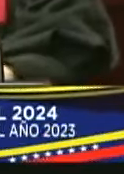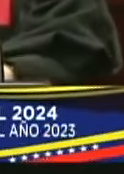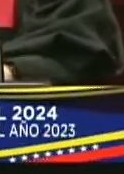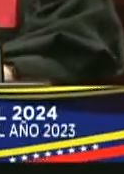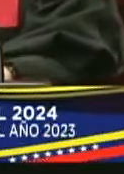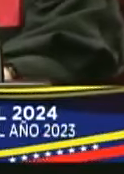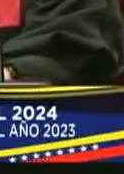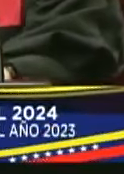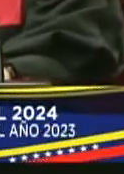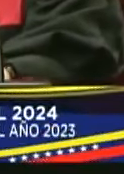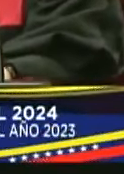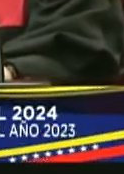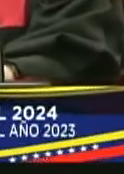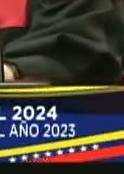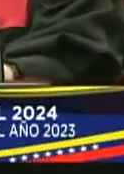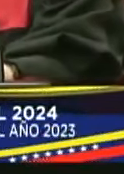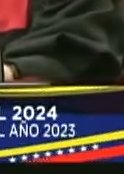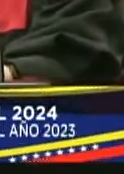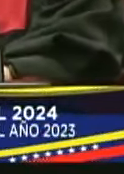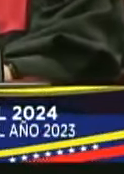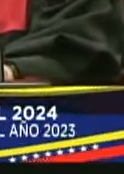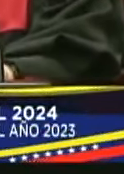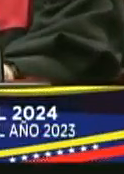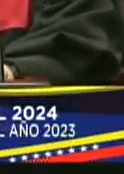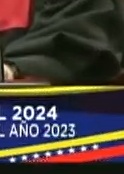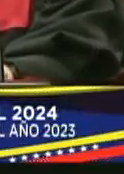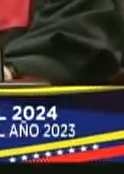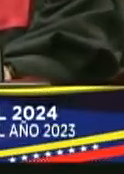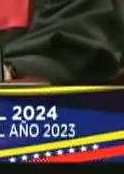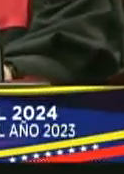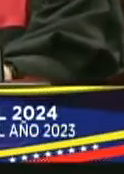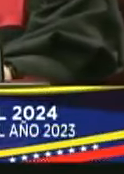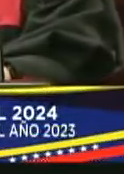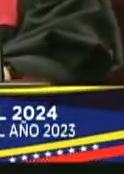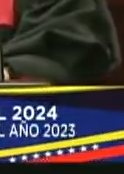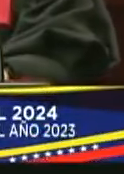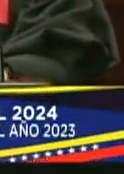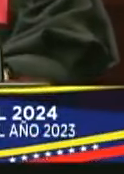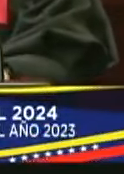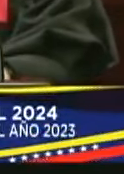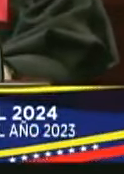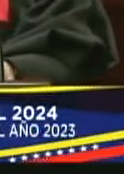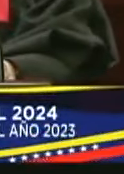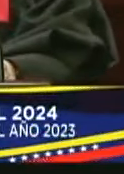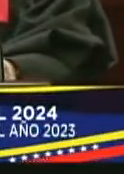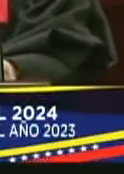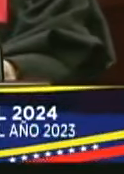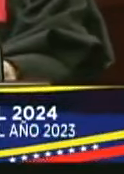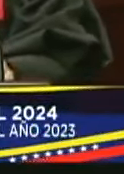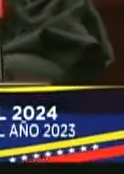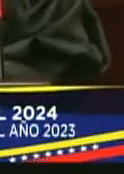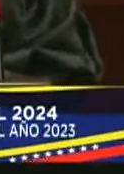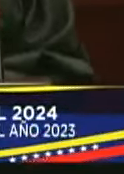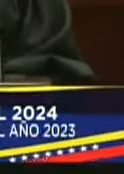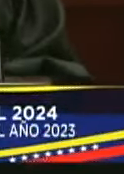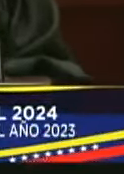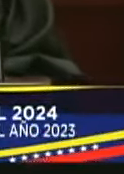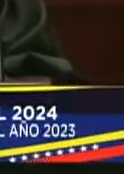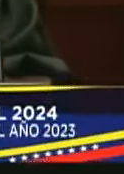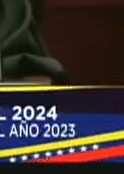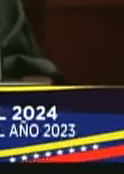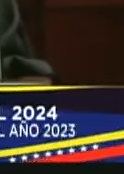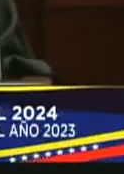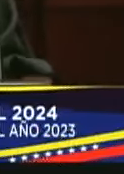los amplios sectores de la población. Al llegar a la presidencia de la República, congruente con su